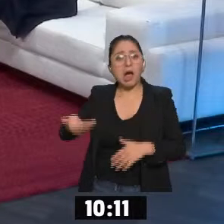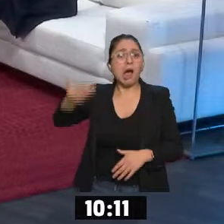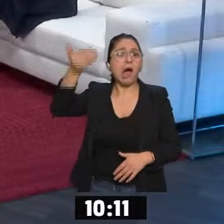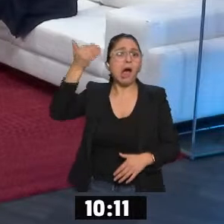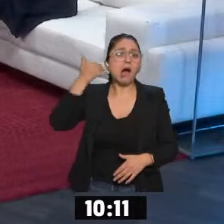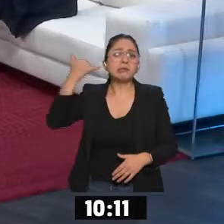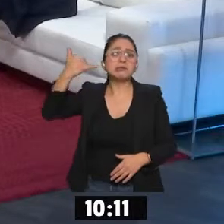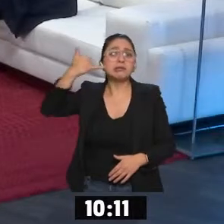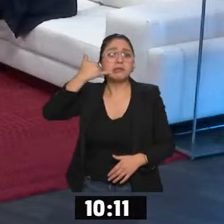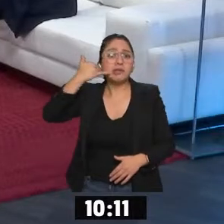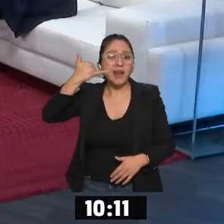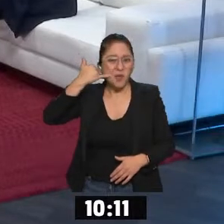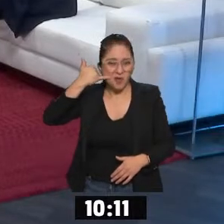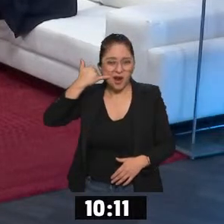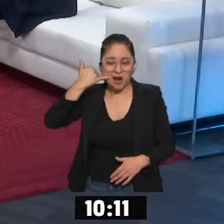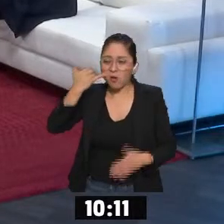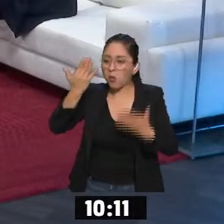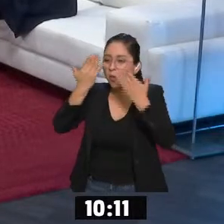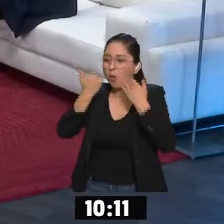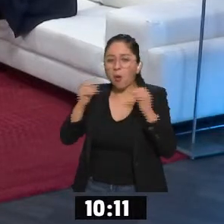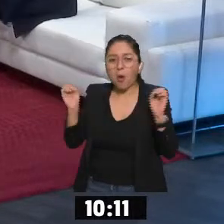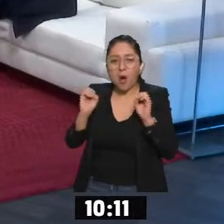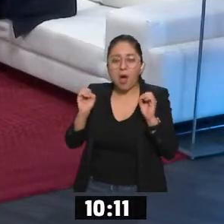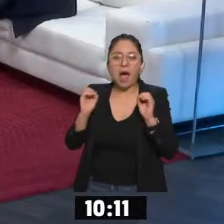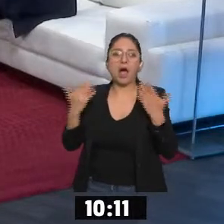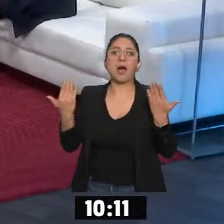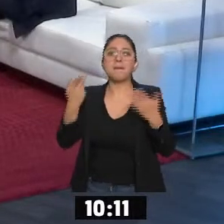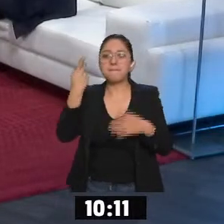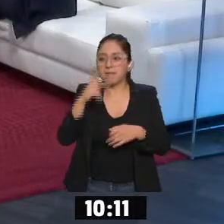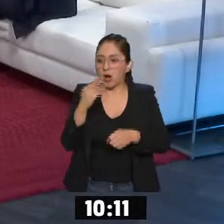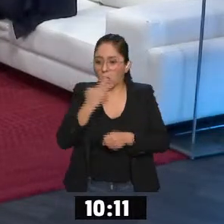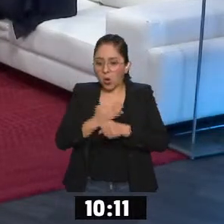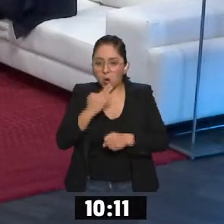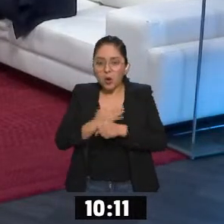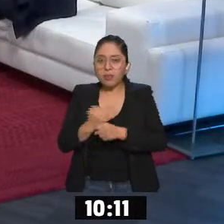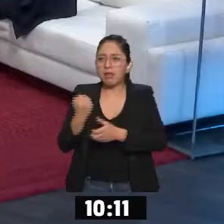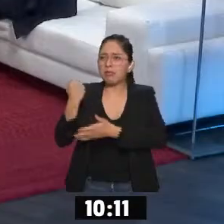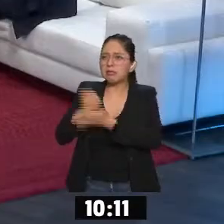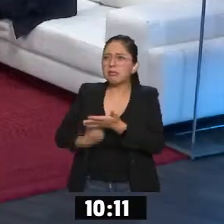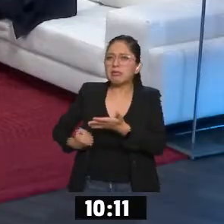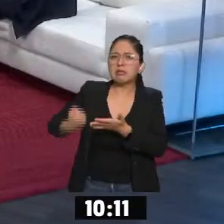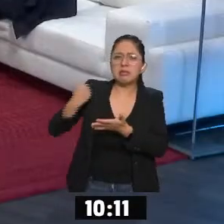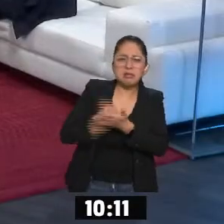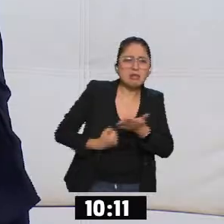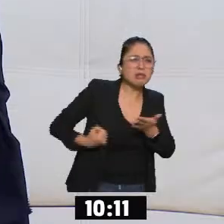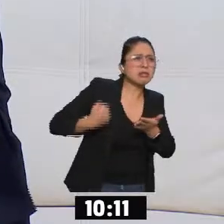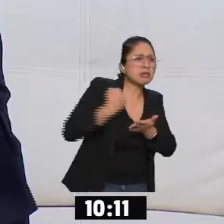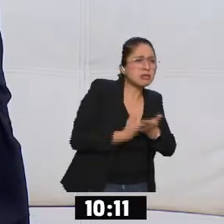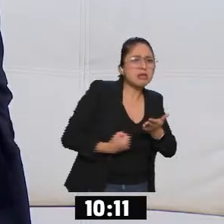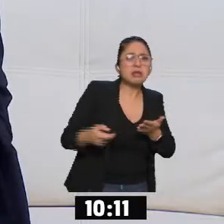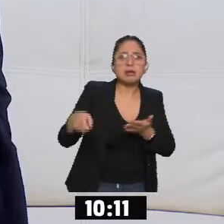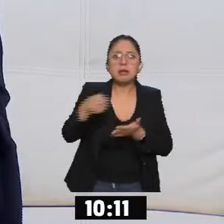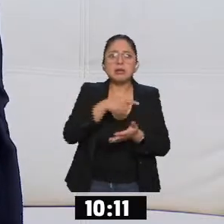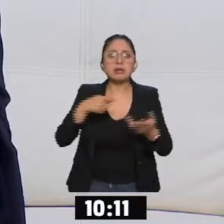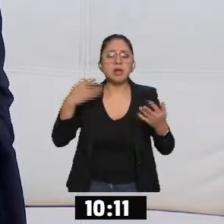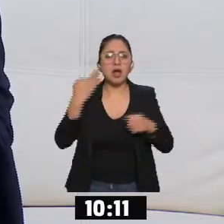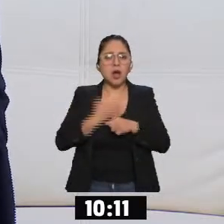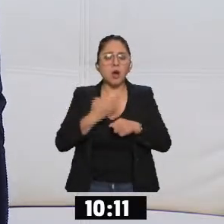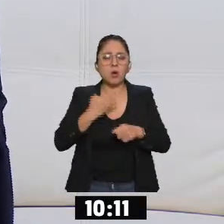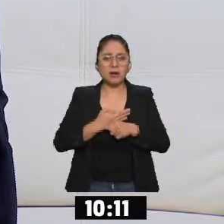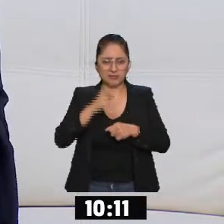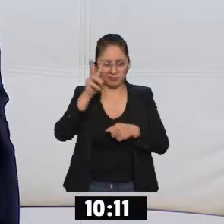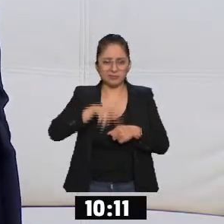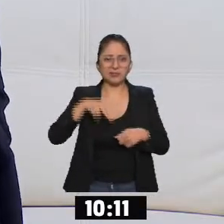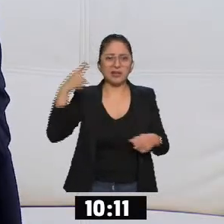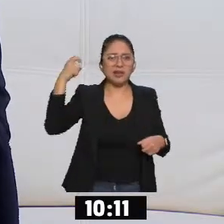las expectativas, no nada más a ellos, a todos los que estamos aquí, nos pesan de una manera. Y además, cuando tienes